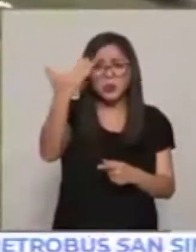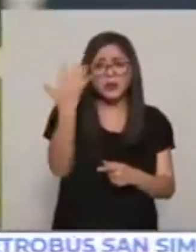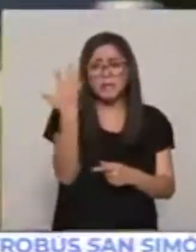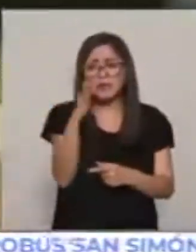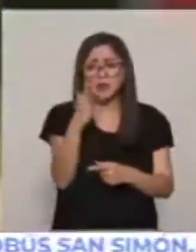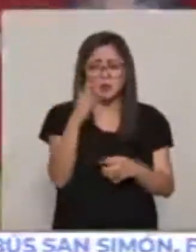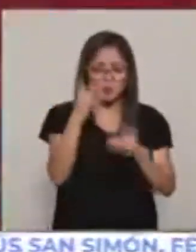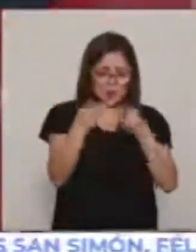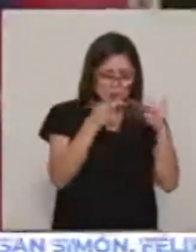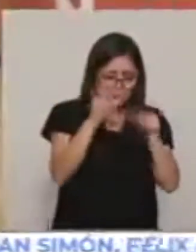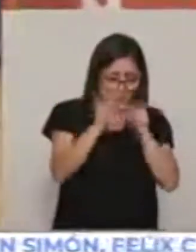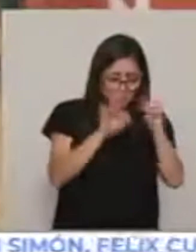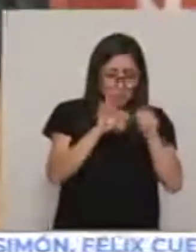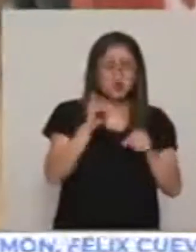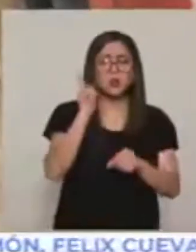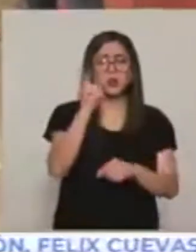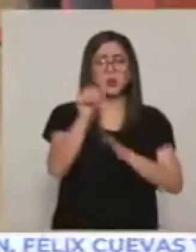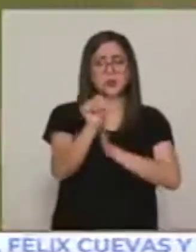mes.